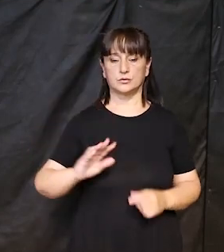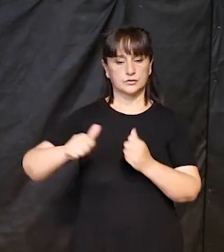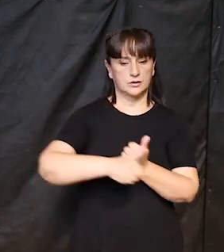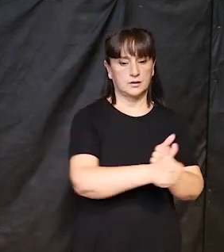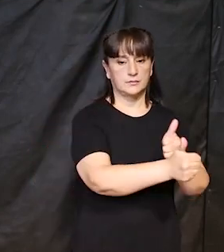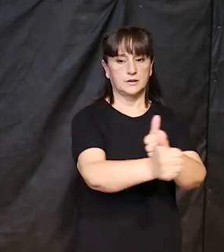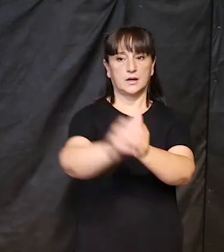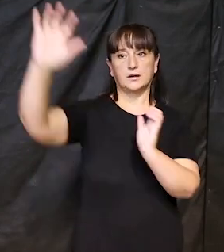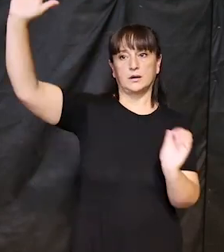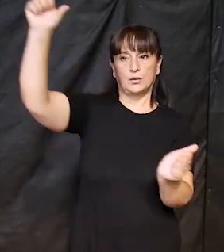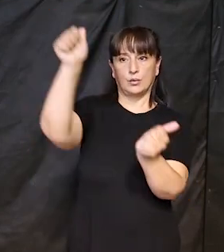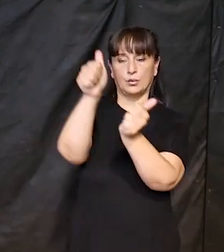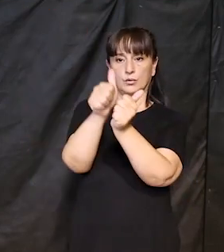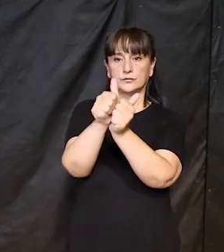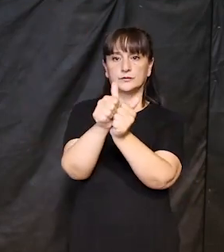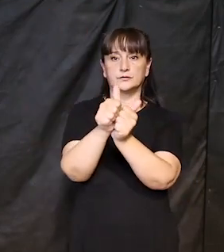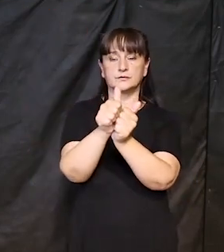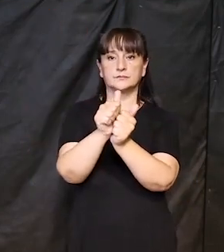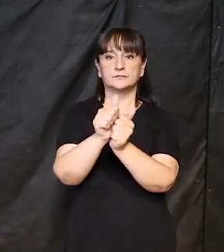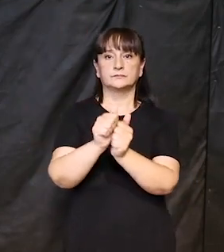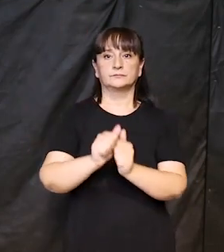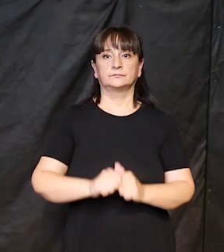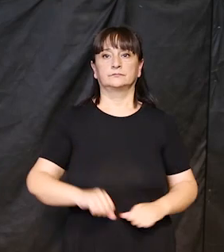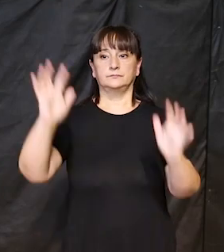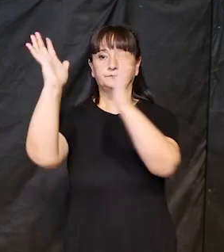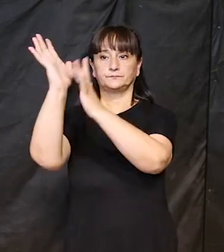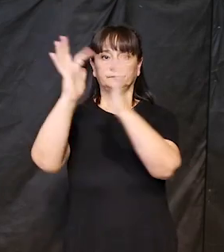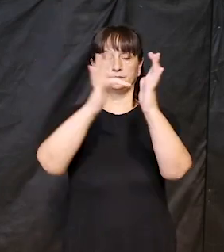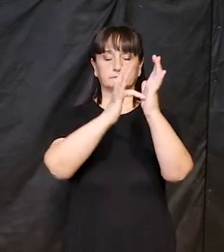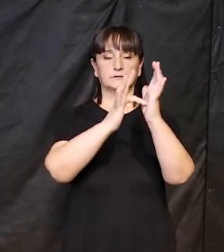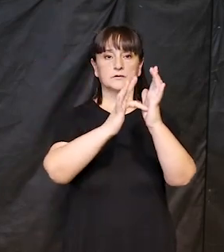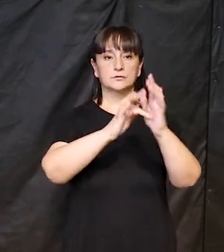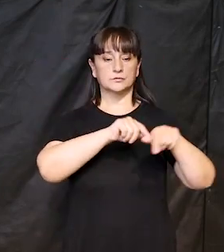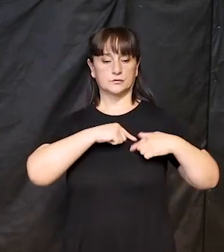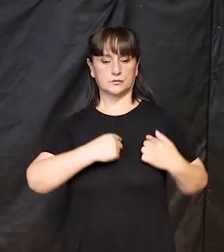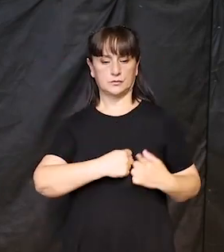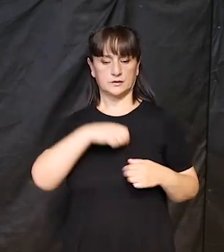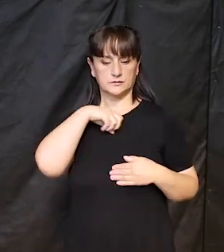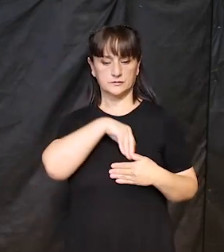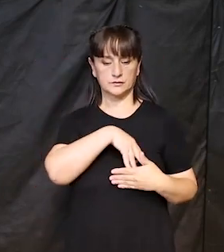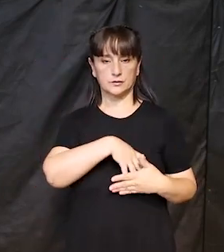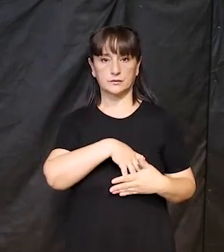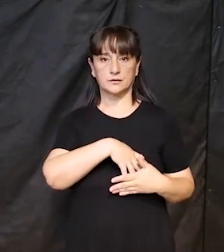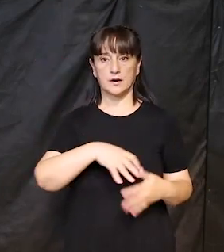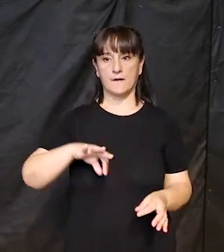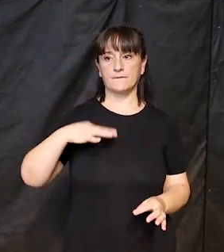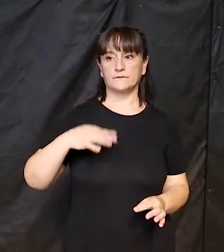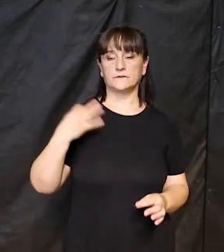creerle a dios y caminar con dios si usted no tiene a dios en su corazón reciba lo en esta hora a través de jesús